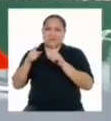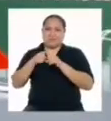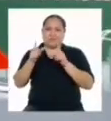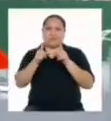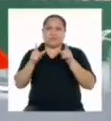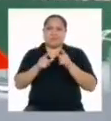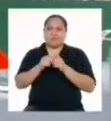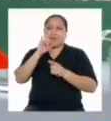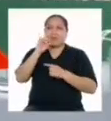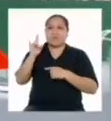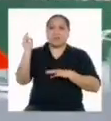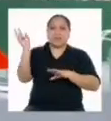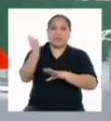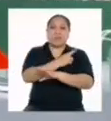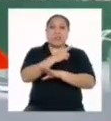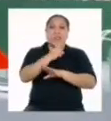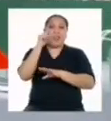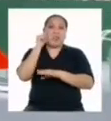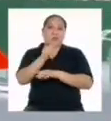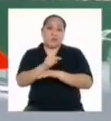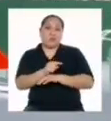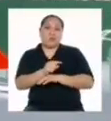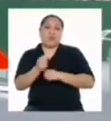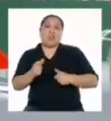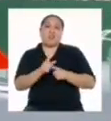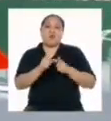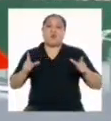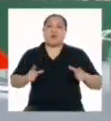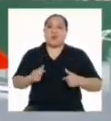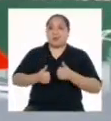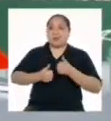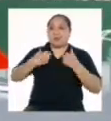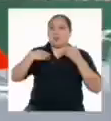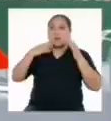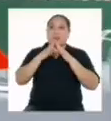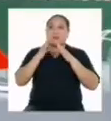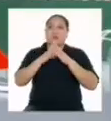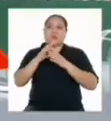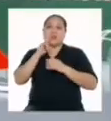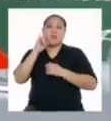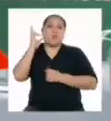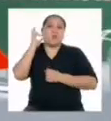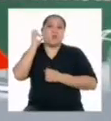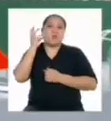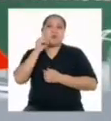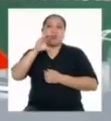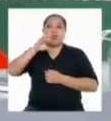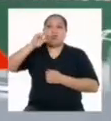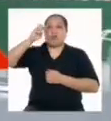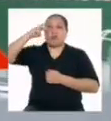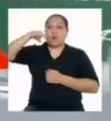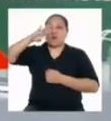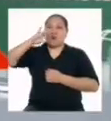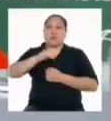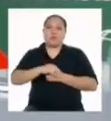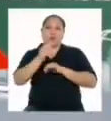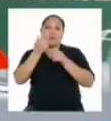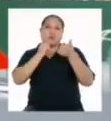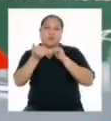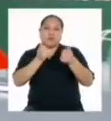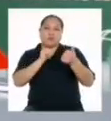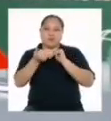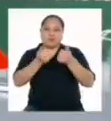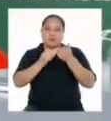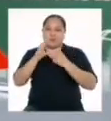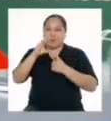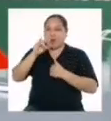Perú, utilizando los ritmos del lugar donde viven. En mi casa se escucha mucha cumbia, así que seguro habría un